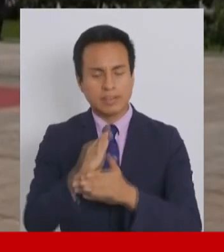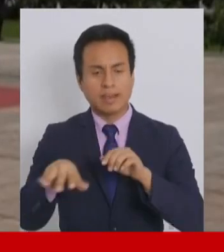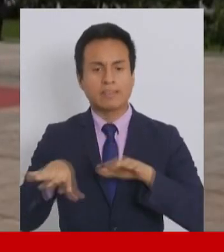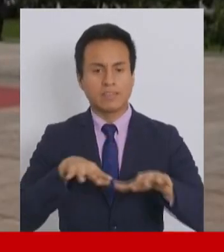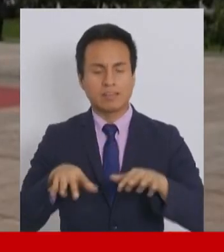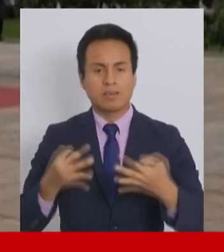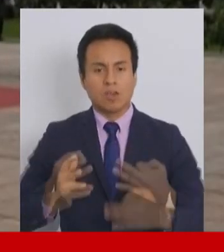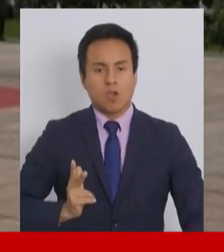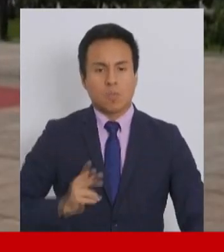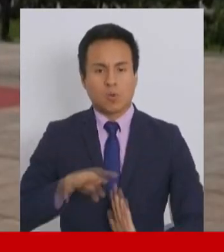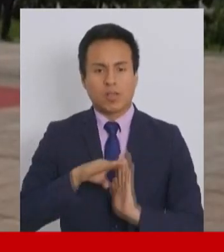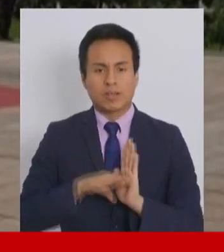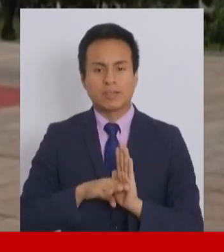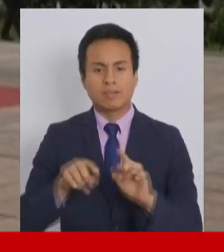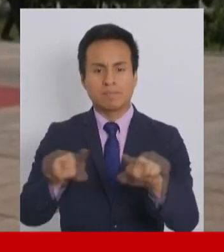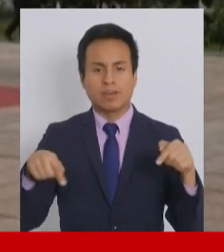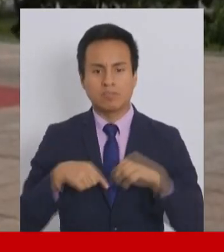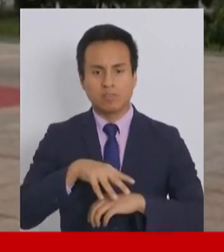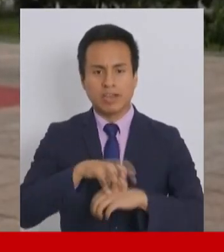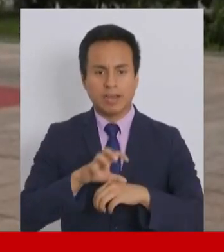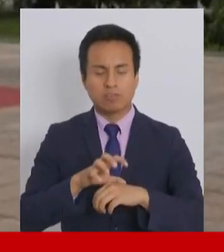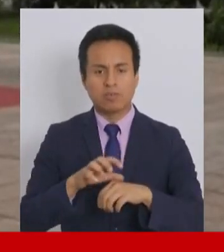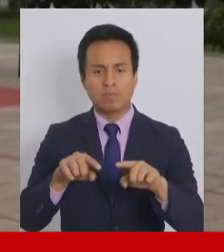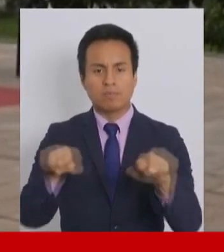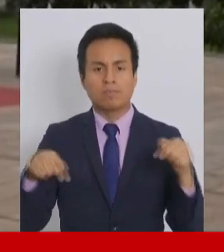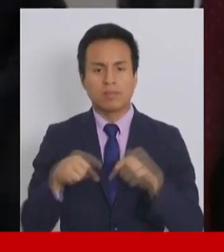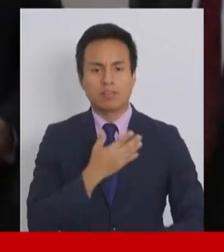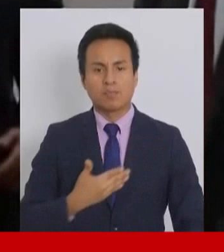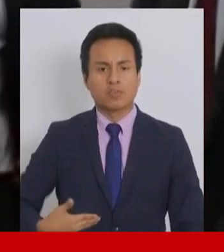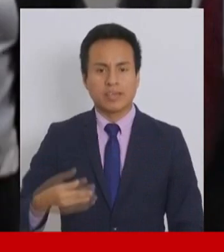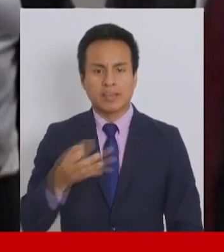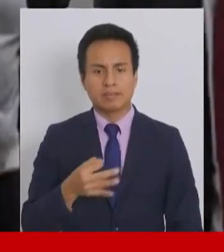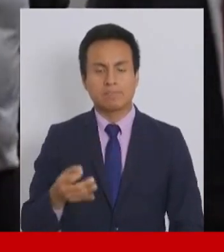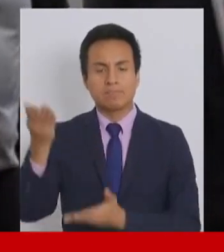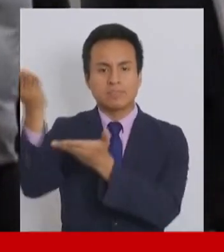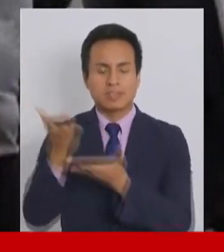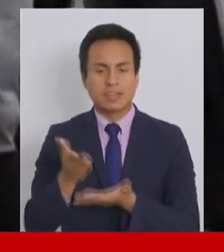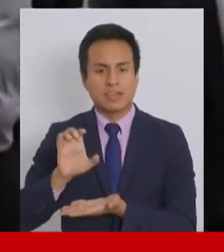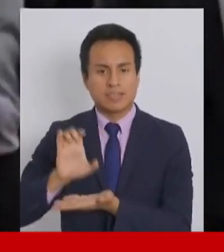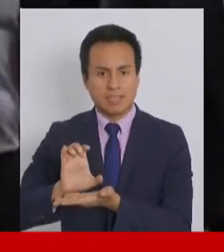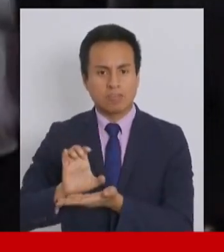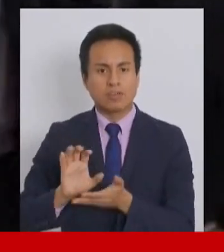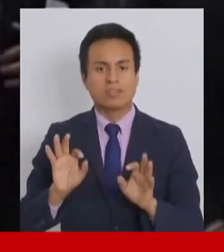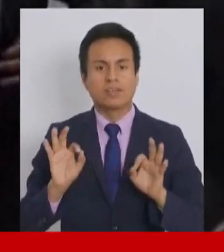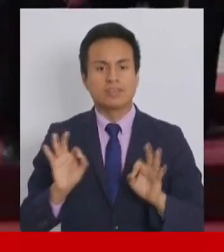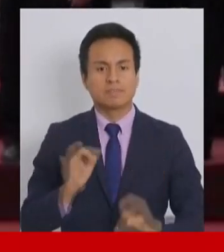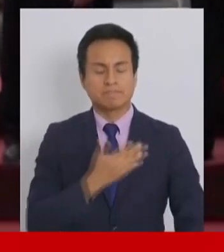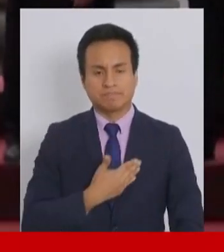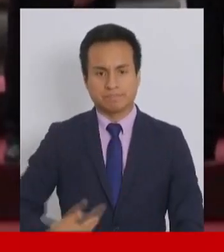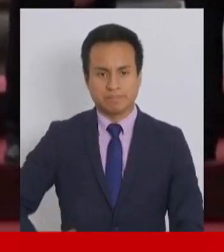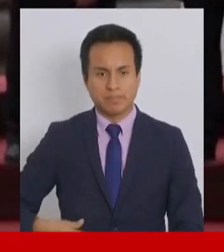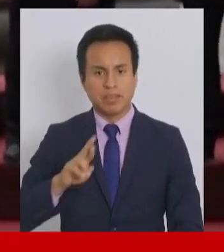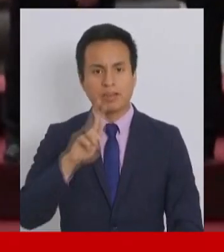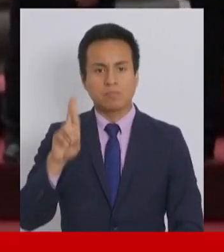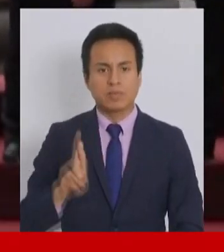actividad protocolar en el patio de los naranjos. Protocolar que le brindó el presidente Piñera. En el marco de la visita de Estado es el del momento excelentísimo presidente